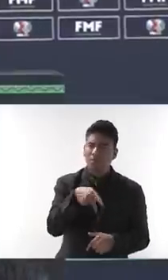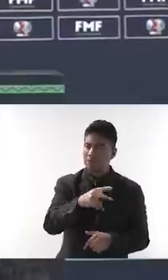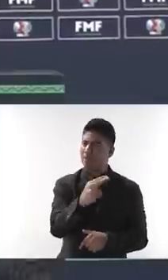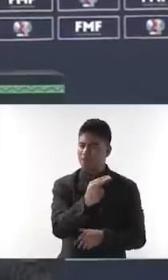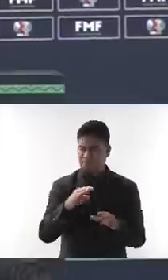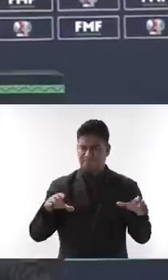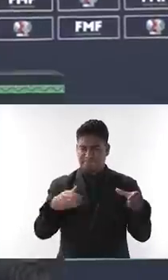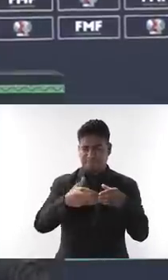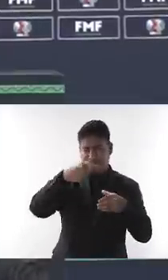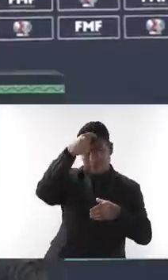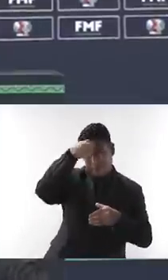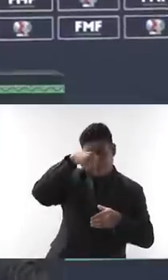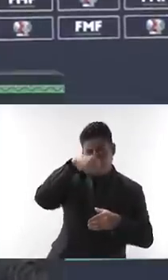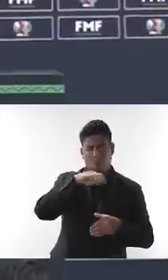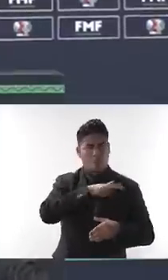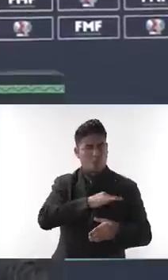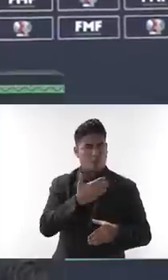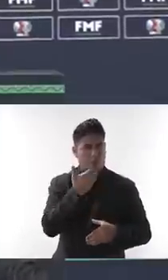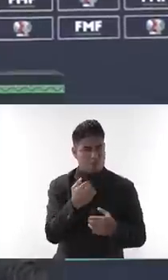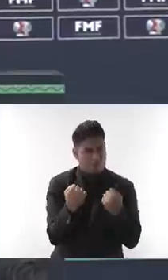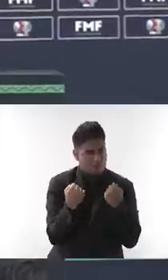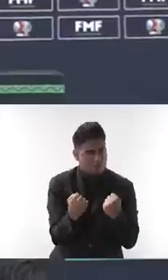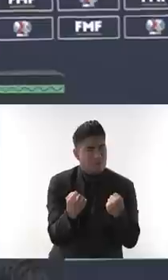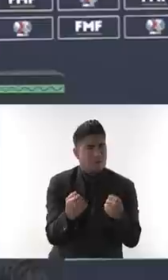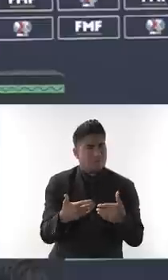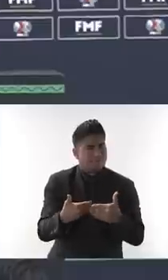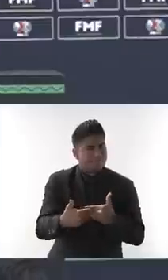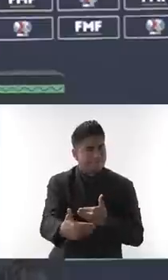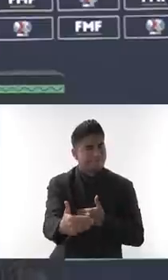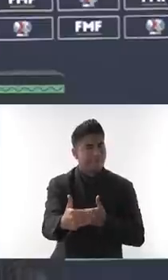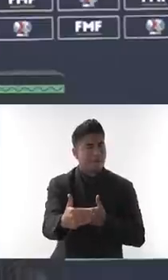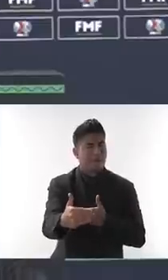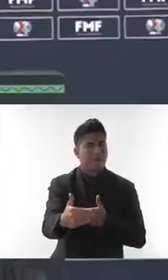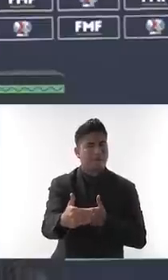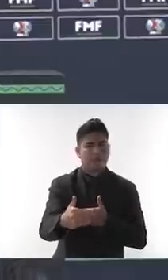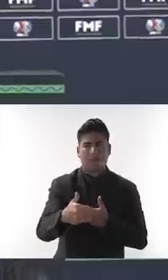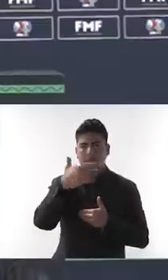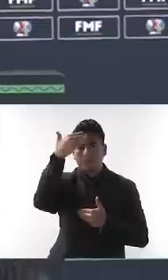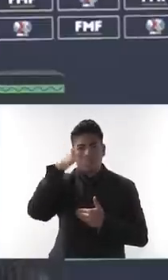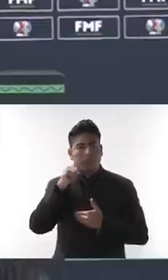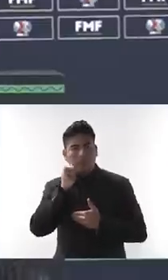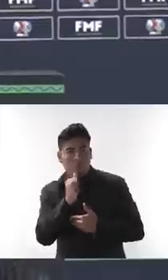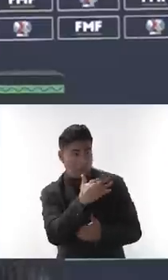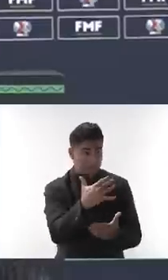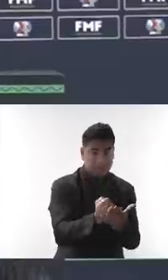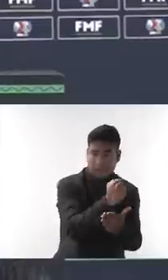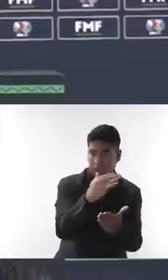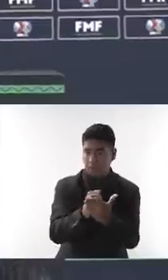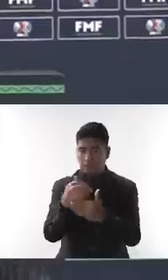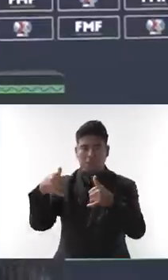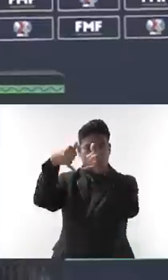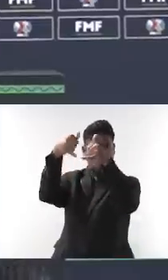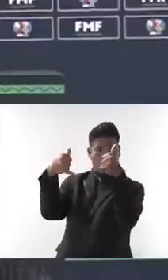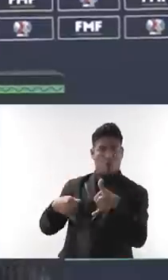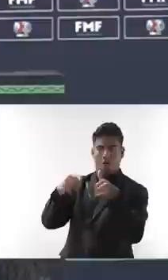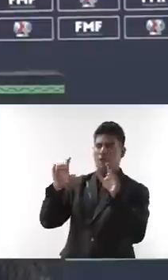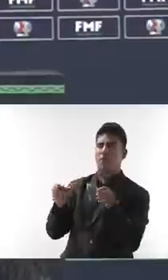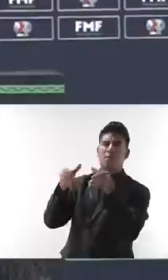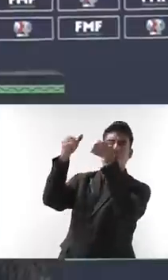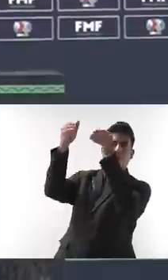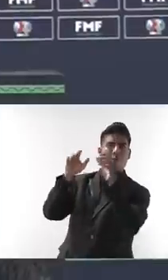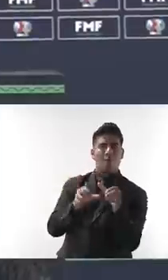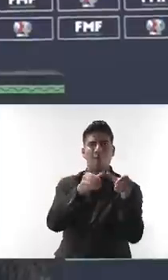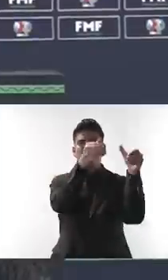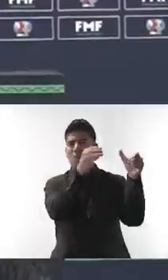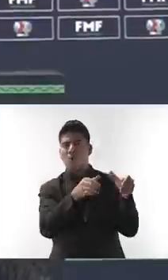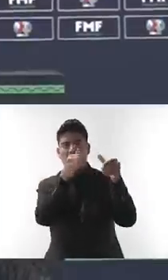vestidores fuertes, que sea un cuerpo técnico probado con casos de éxito, que haya levantado copas, que haya tenido